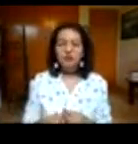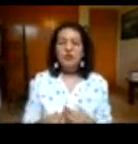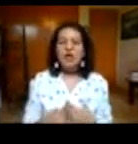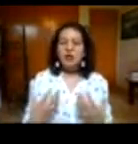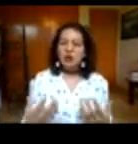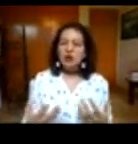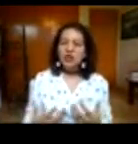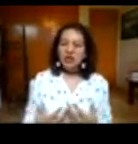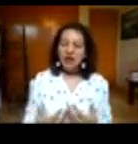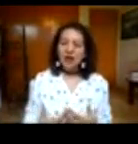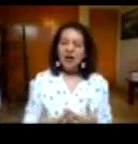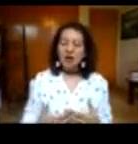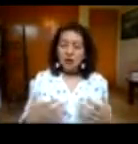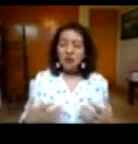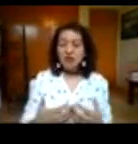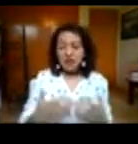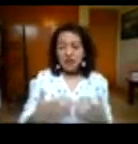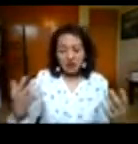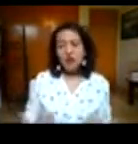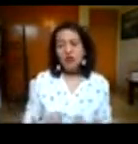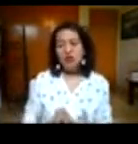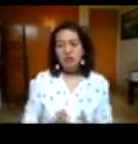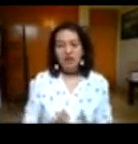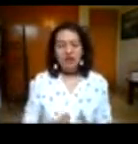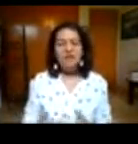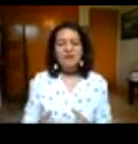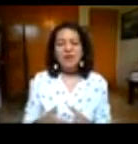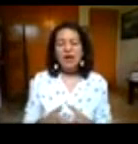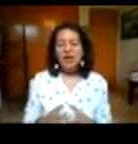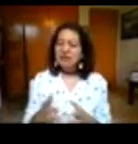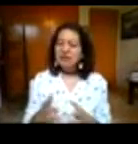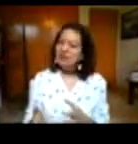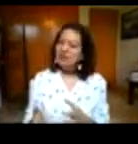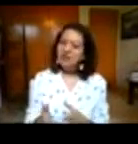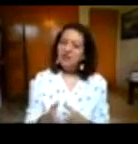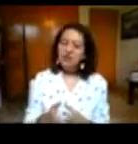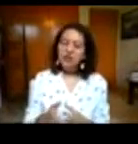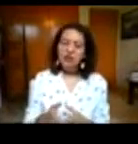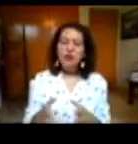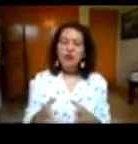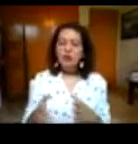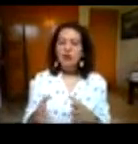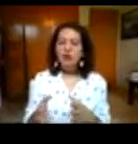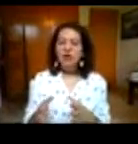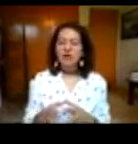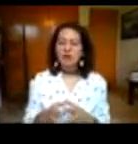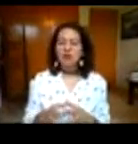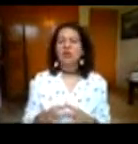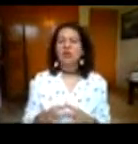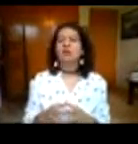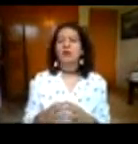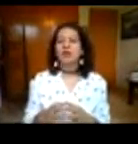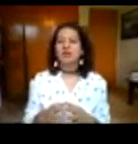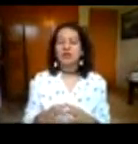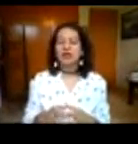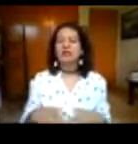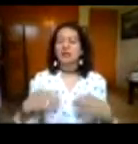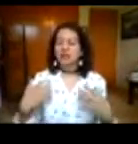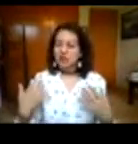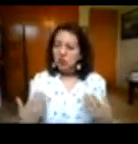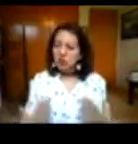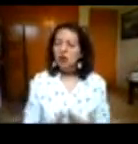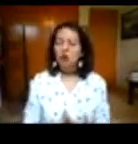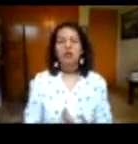archivos, no escapa, o más bien incluye también, a las casas de gestión. ¿Por qué? Porque ahí vamos a dar buenas señales